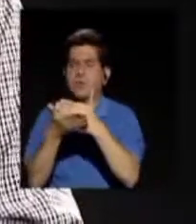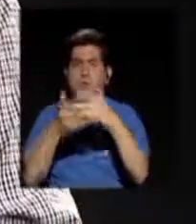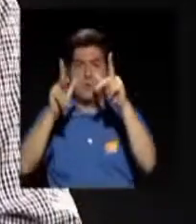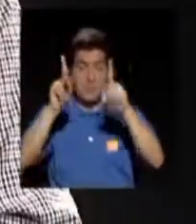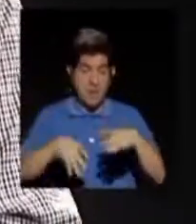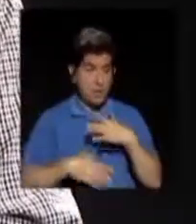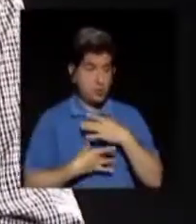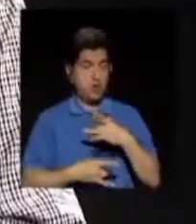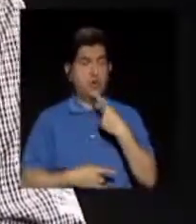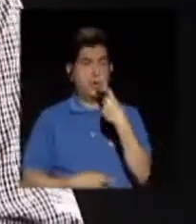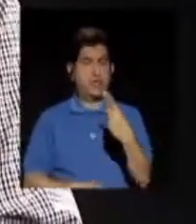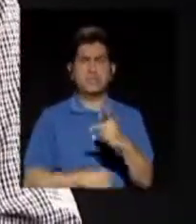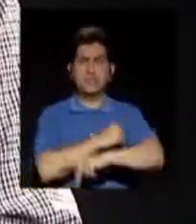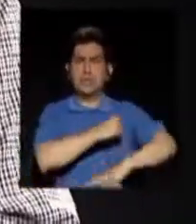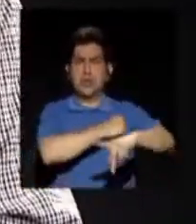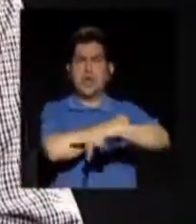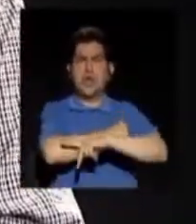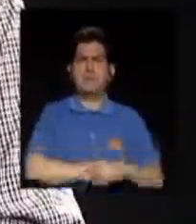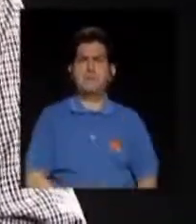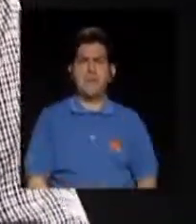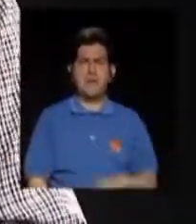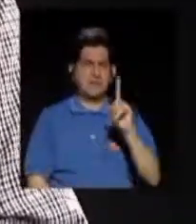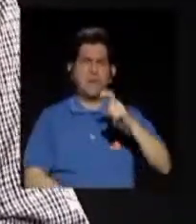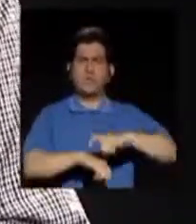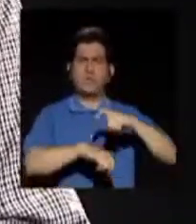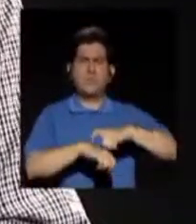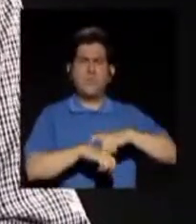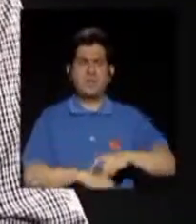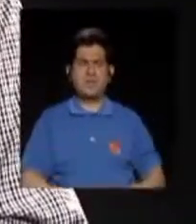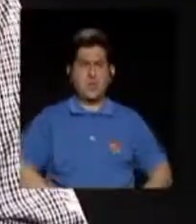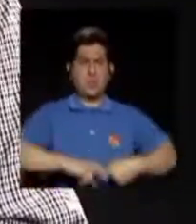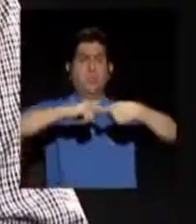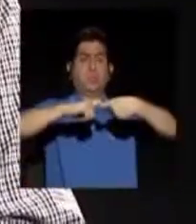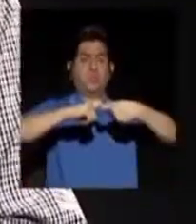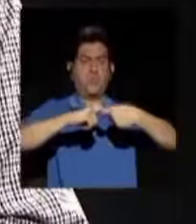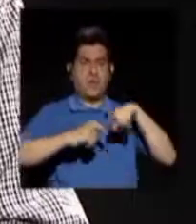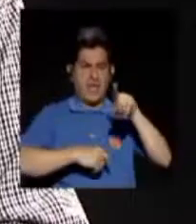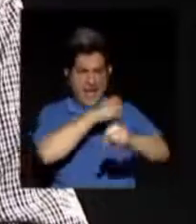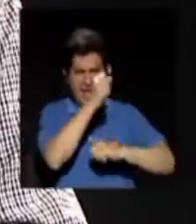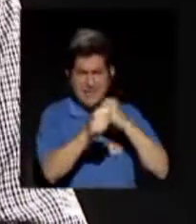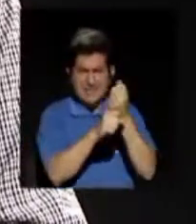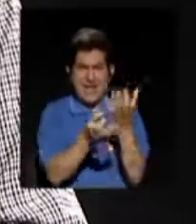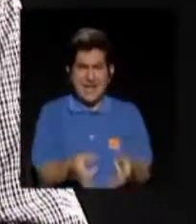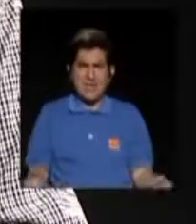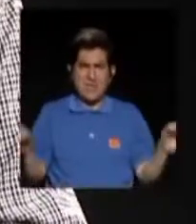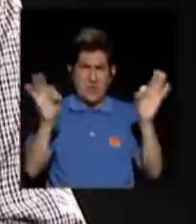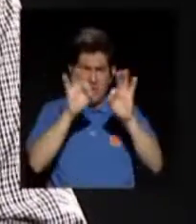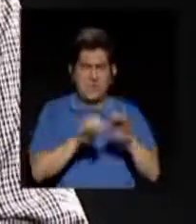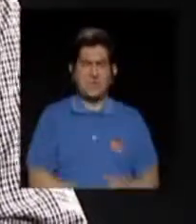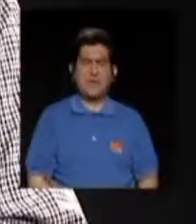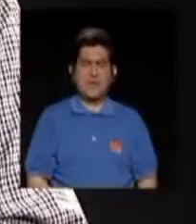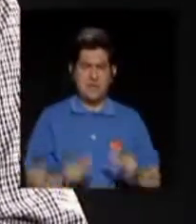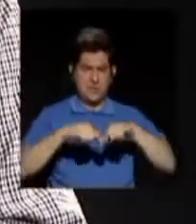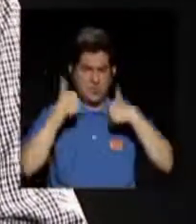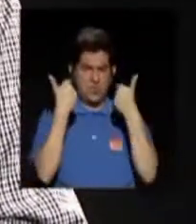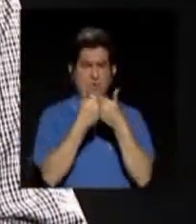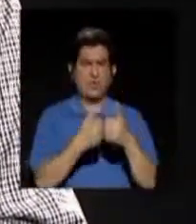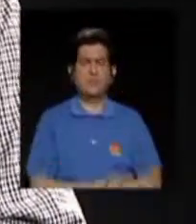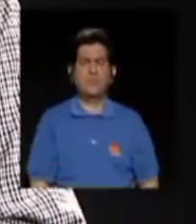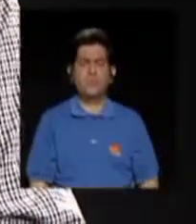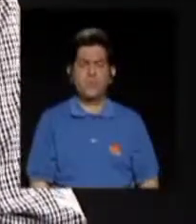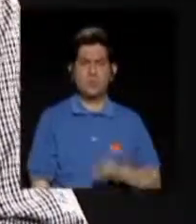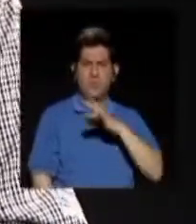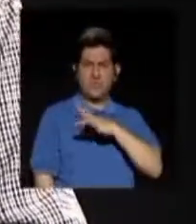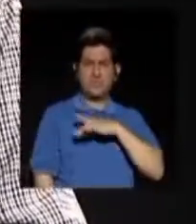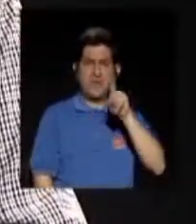ese afán de decir que el país está en un impasse. Y ese año significativo de la misión chilena, 1935,